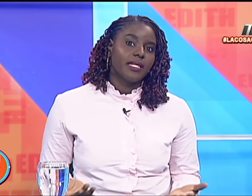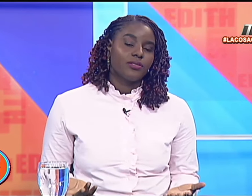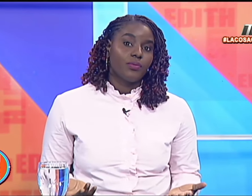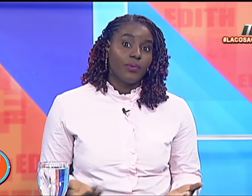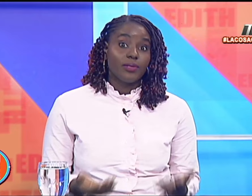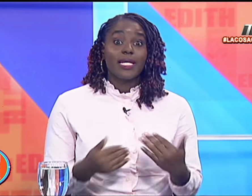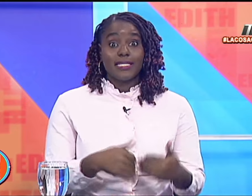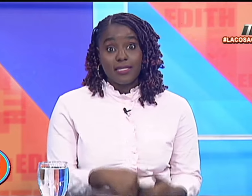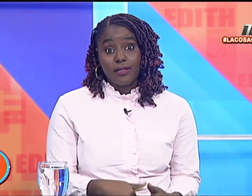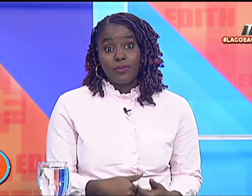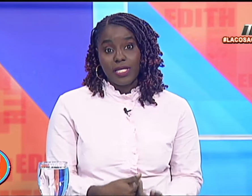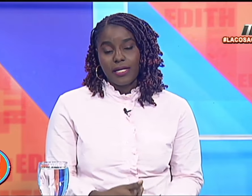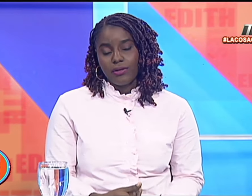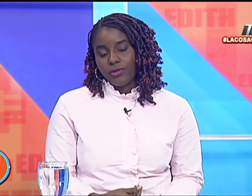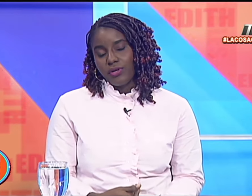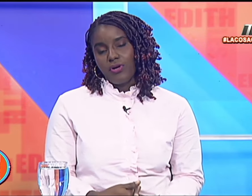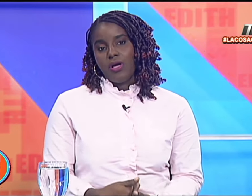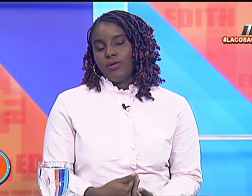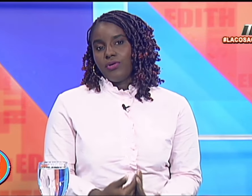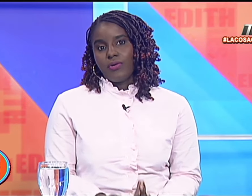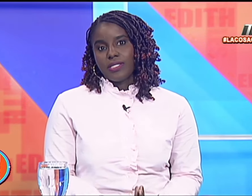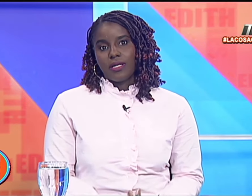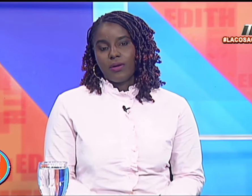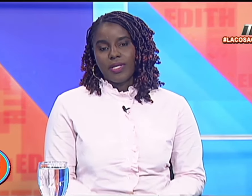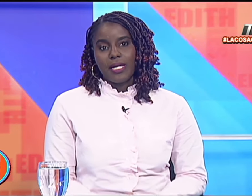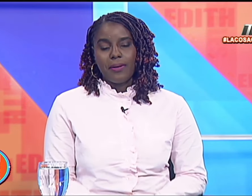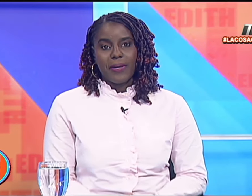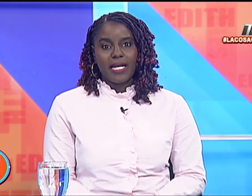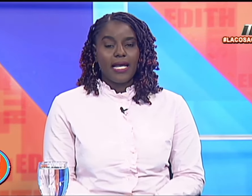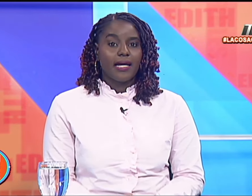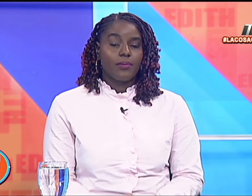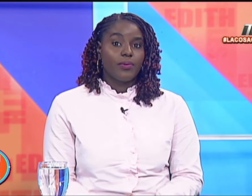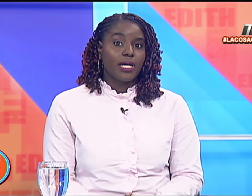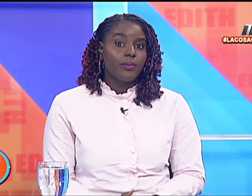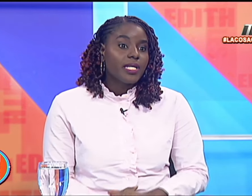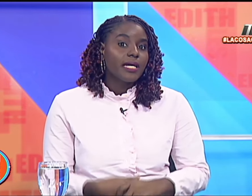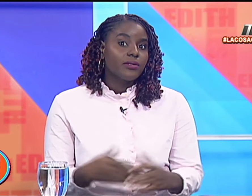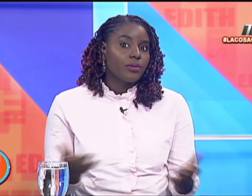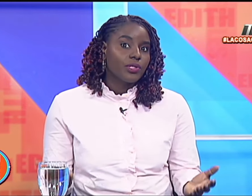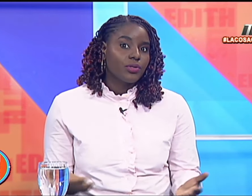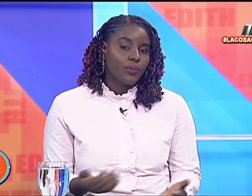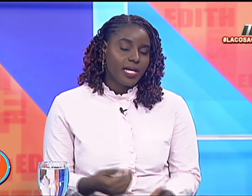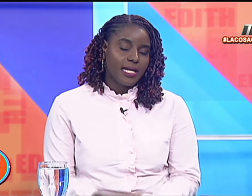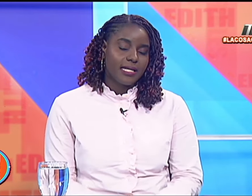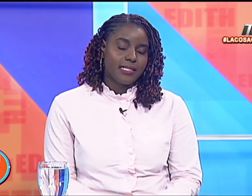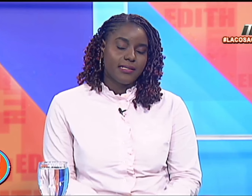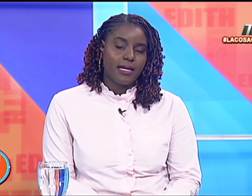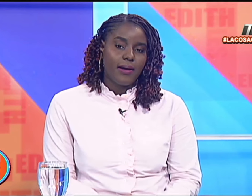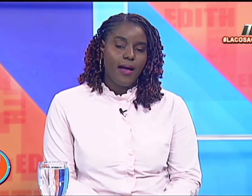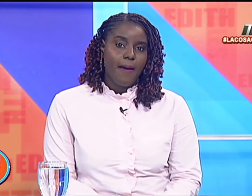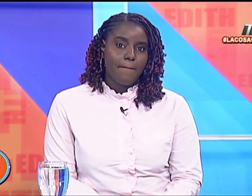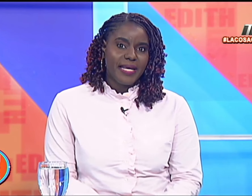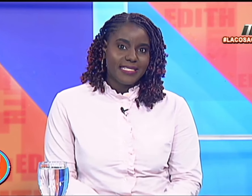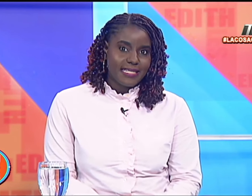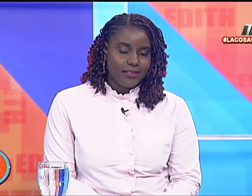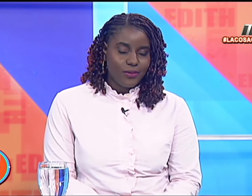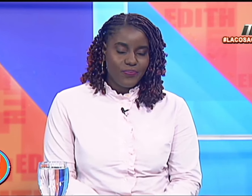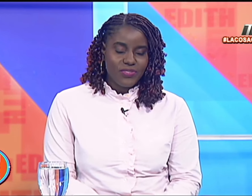recomienda en estos momentos. El canciller dominicano lo dijo, no es recomendable para la República Dominicana y sobre todo para la que se estaba